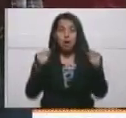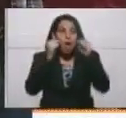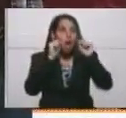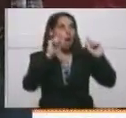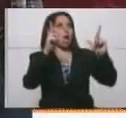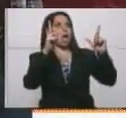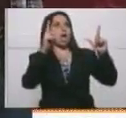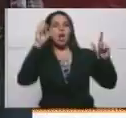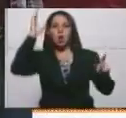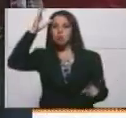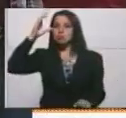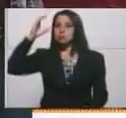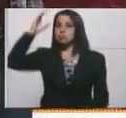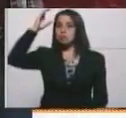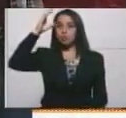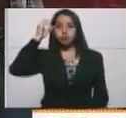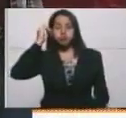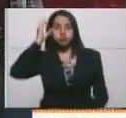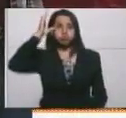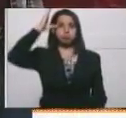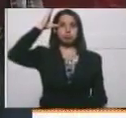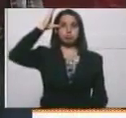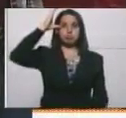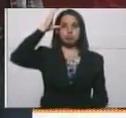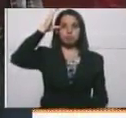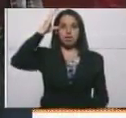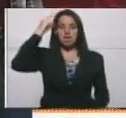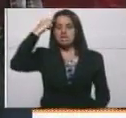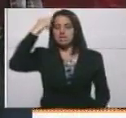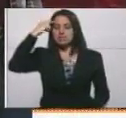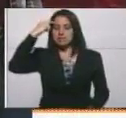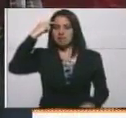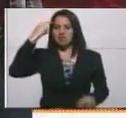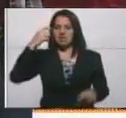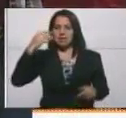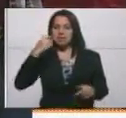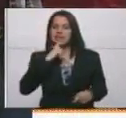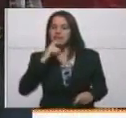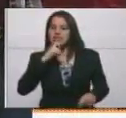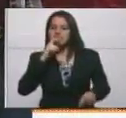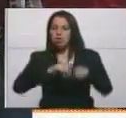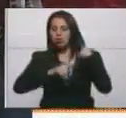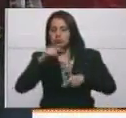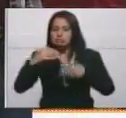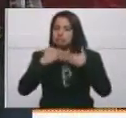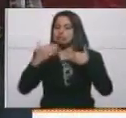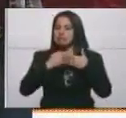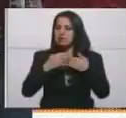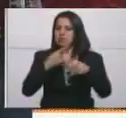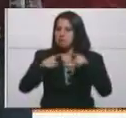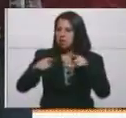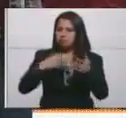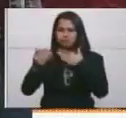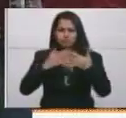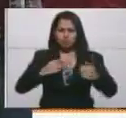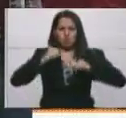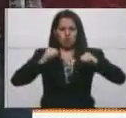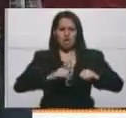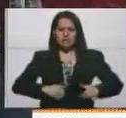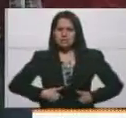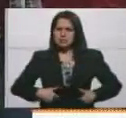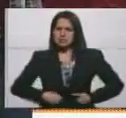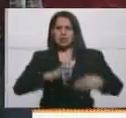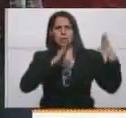la conciencia, enfrentando las dificultades, pero con una conciencia, con un mensaje de esperanza, mensaje de que solo